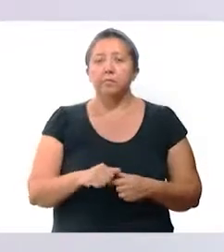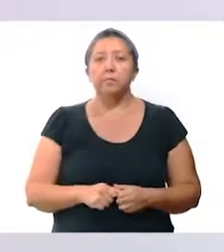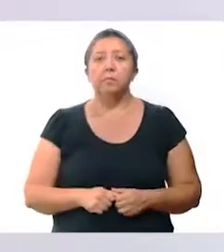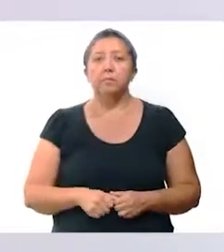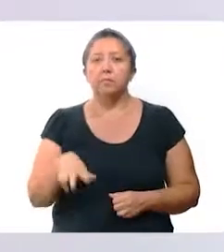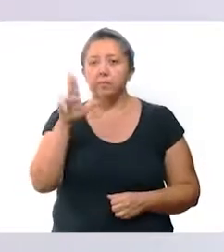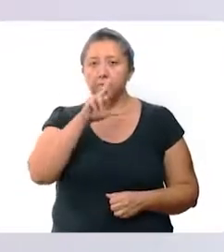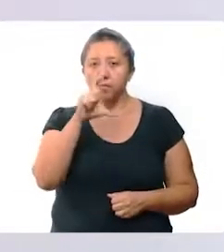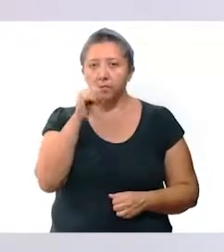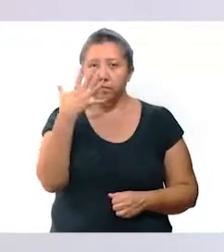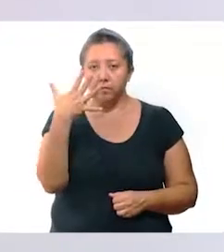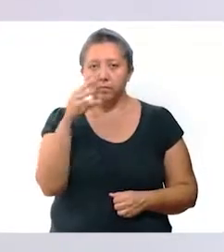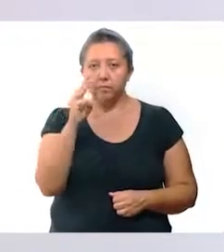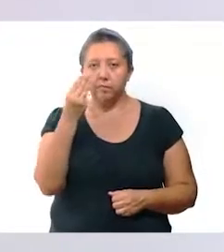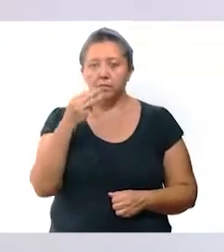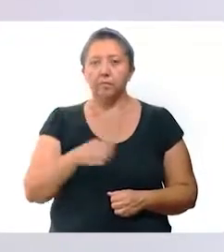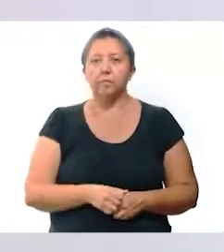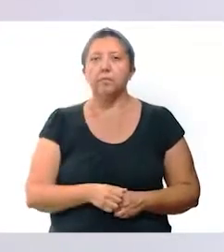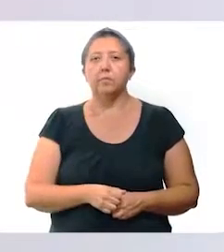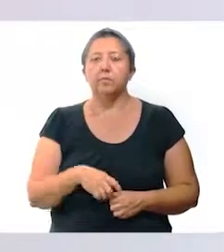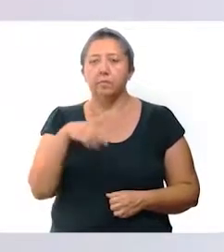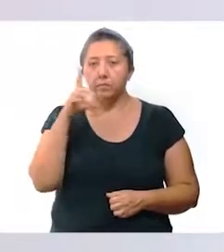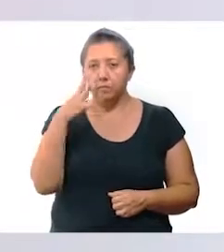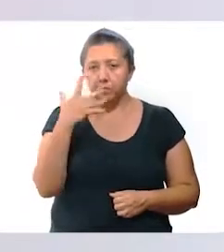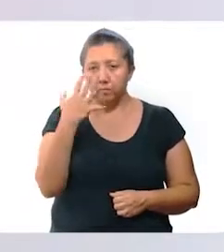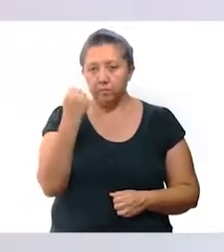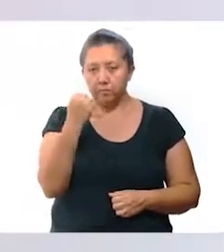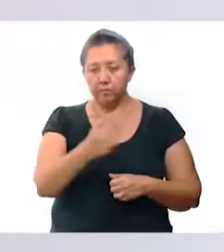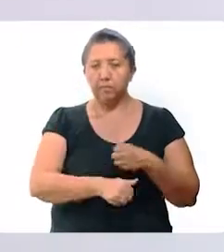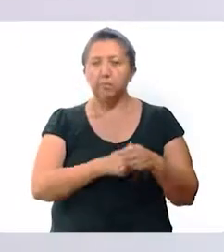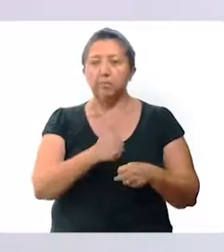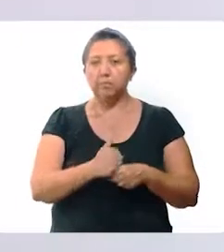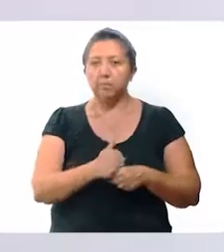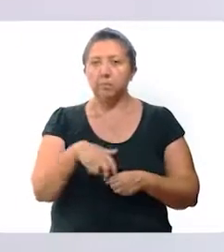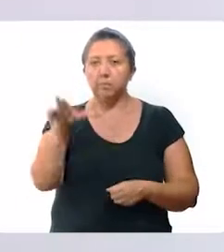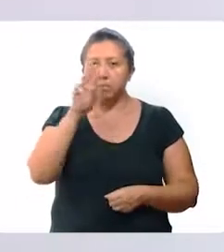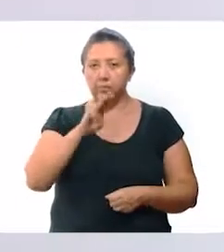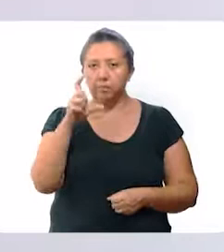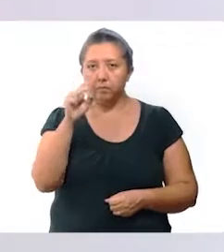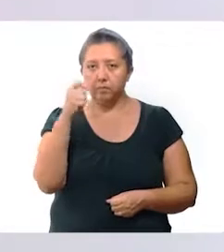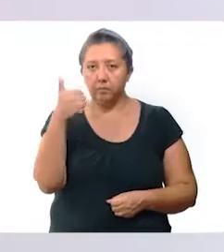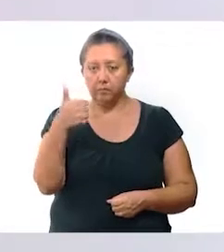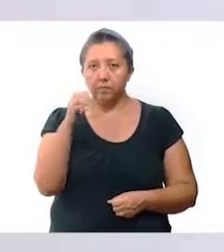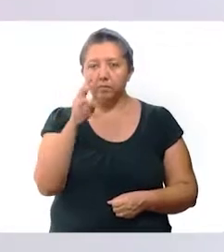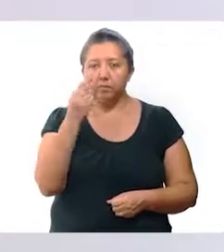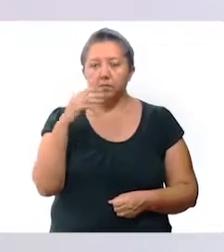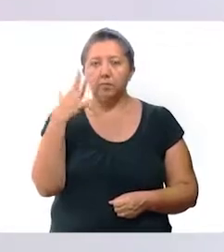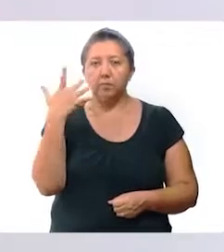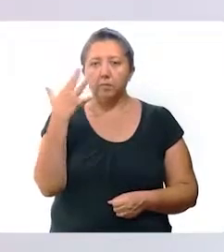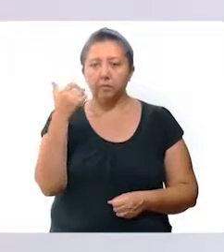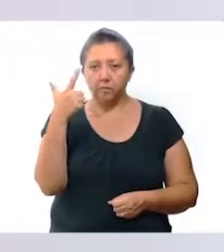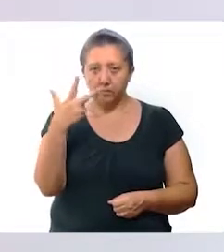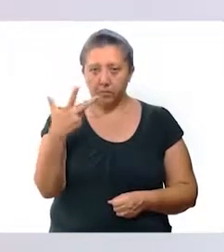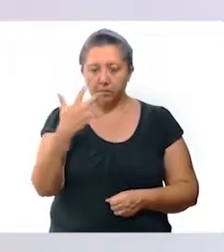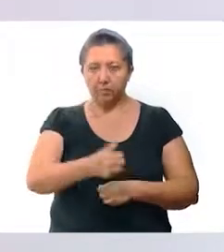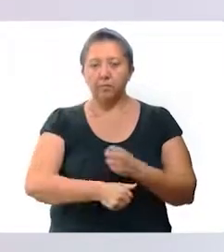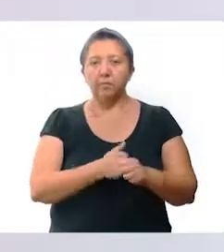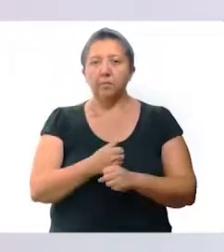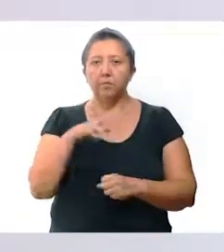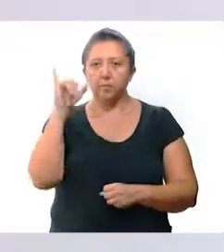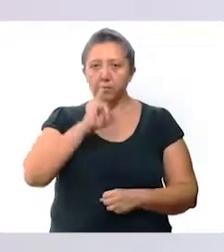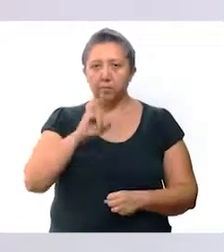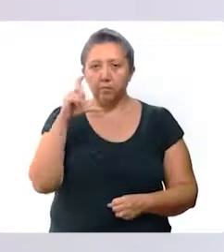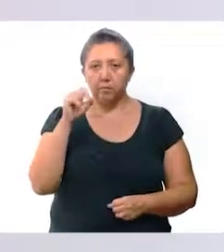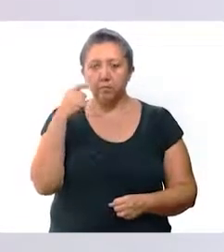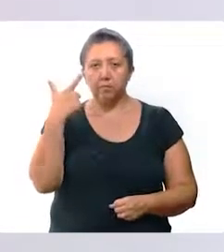orden. Martes 25 de mayo se vacunará a los de 59 años. Miércoles 26 de mayo a los de 58 años,